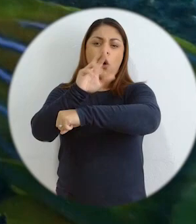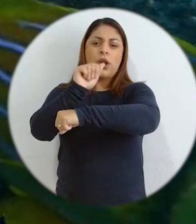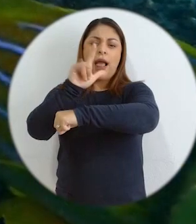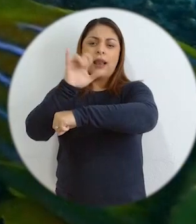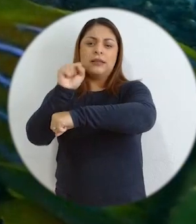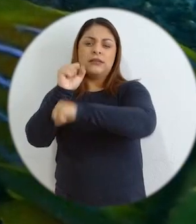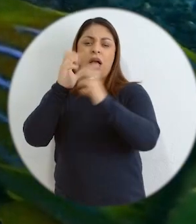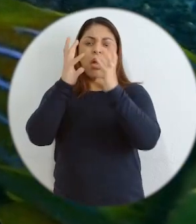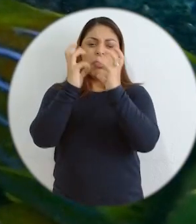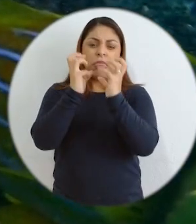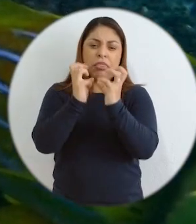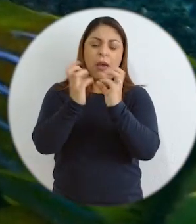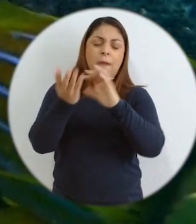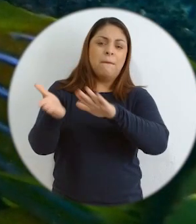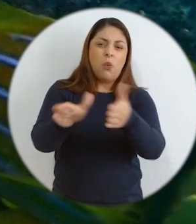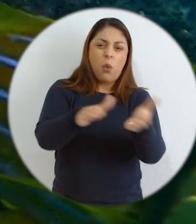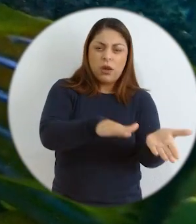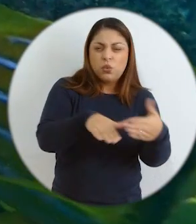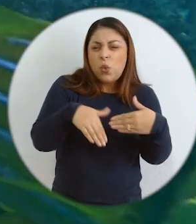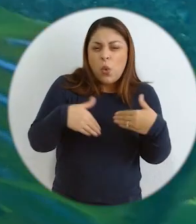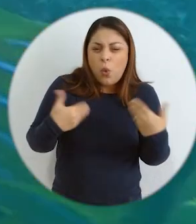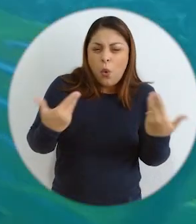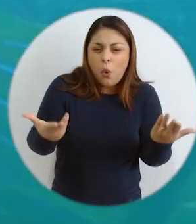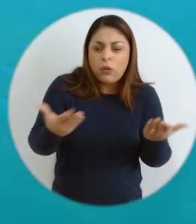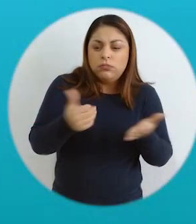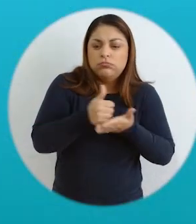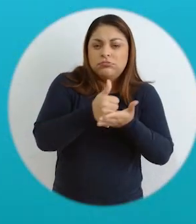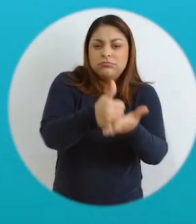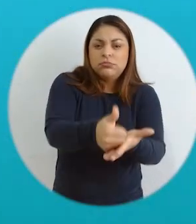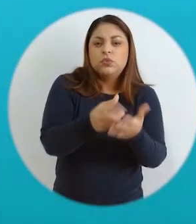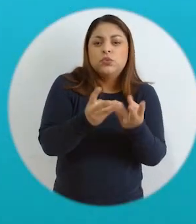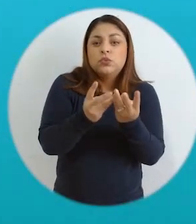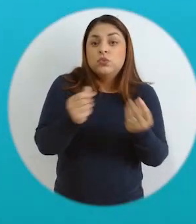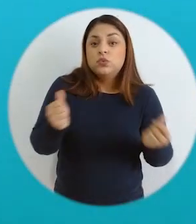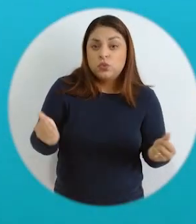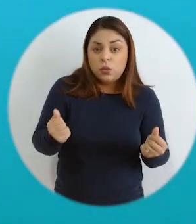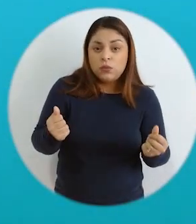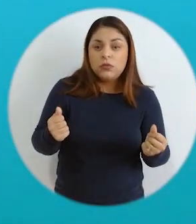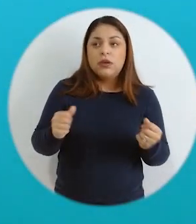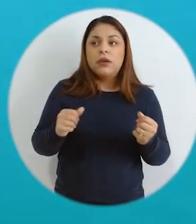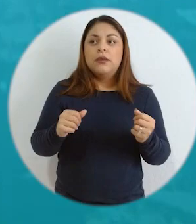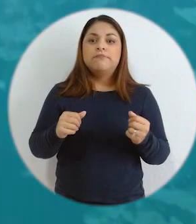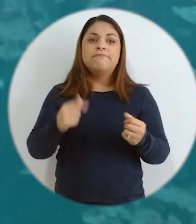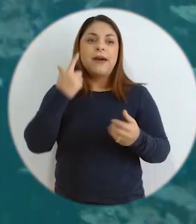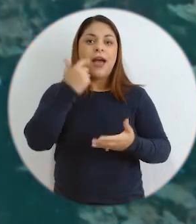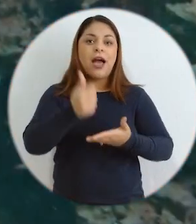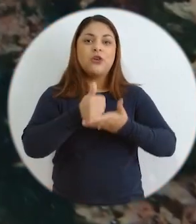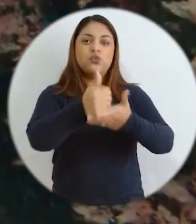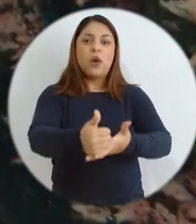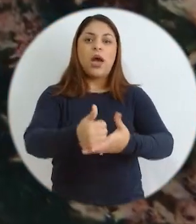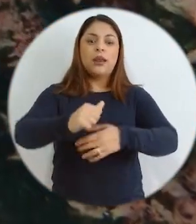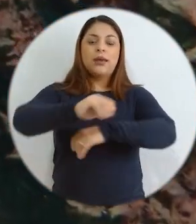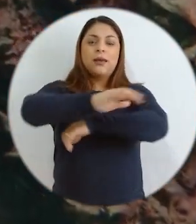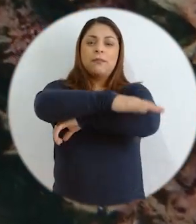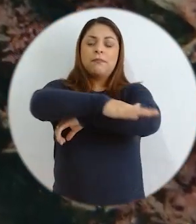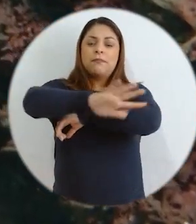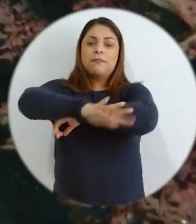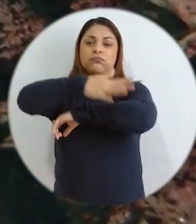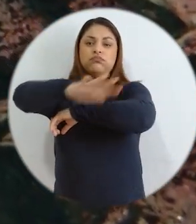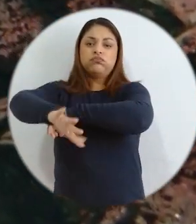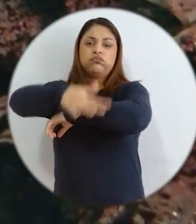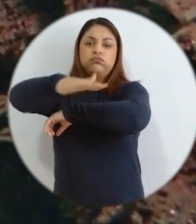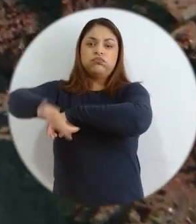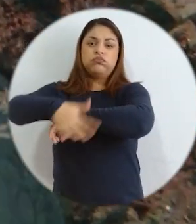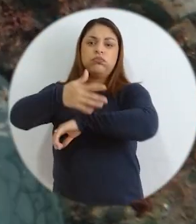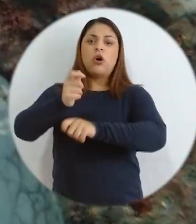me refiero, de la muerte de nuestros corales. Cómo brindar alternativas productivas a las zonas